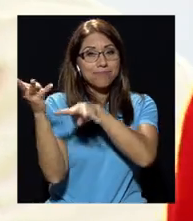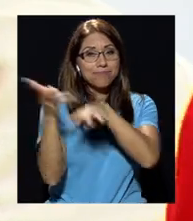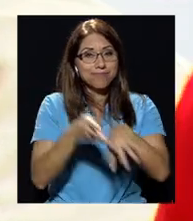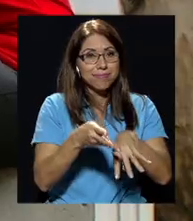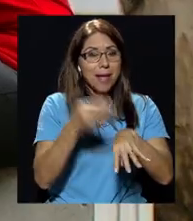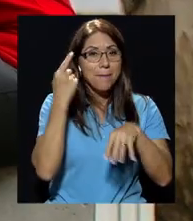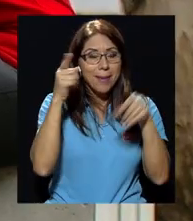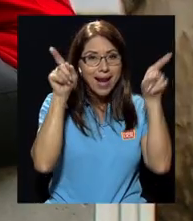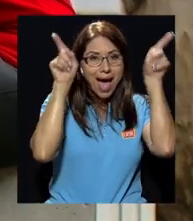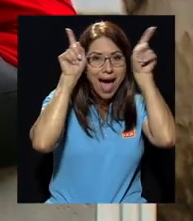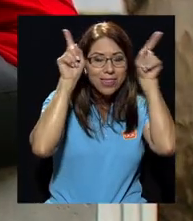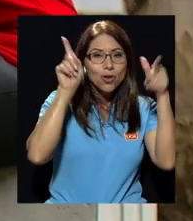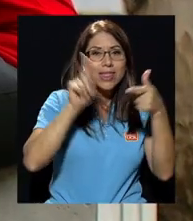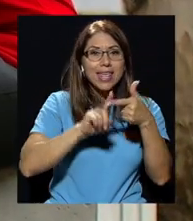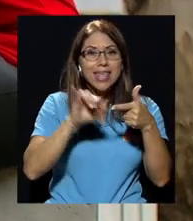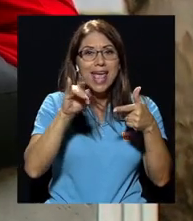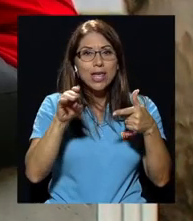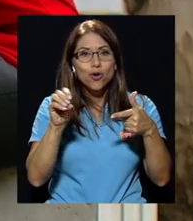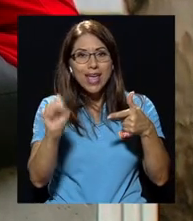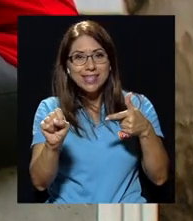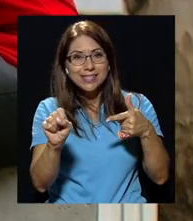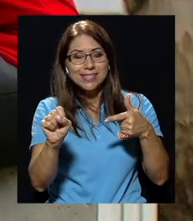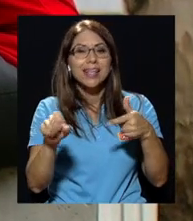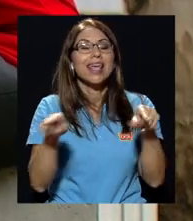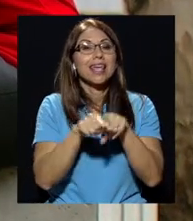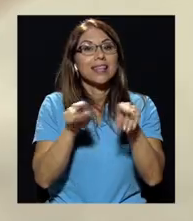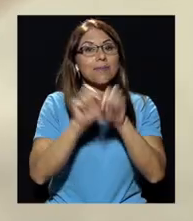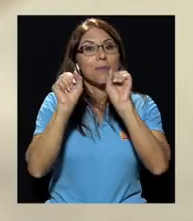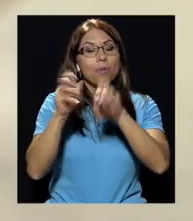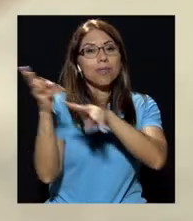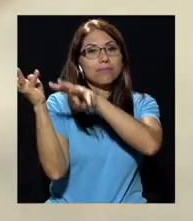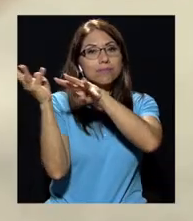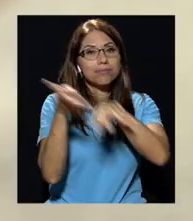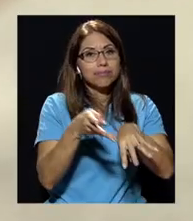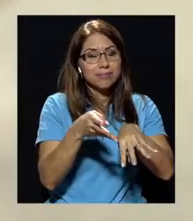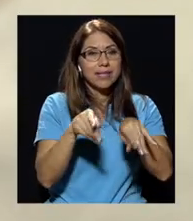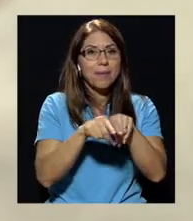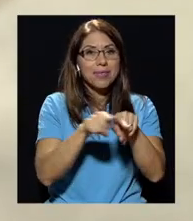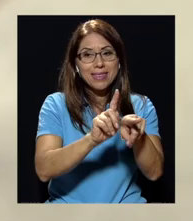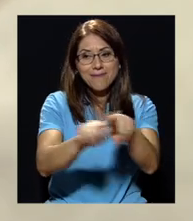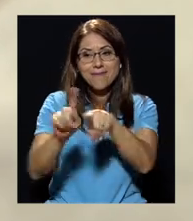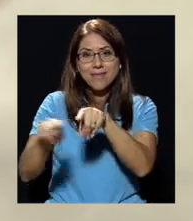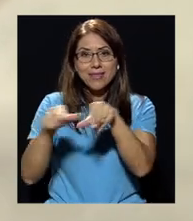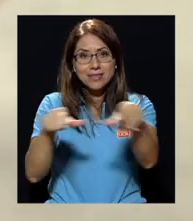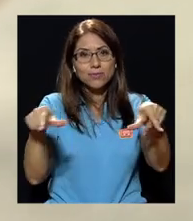móviles Android y iOS y puede descargarse en sus respectivas tiendas.